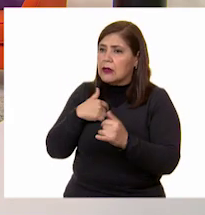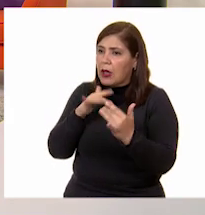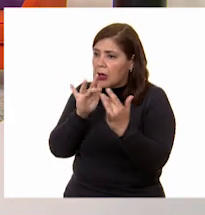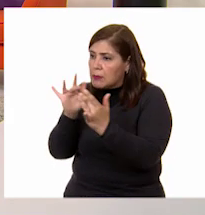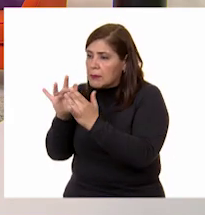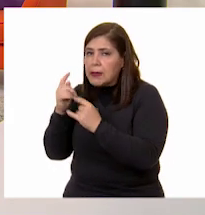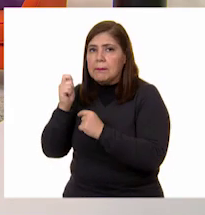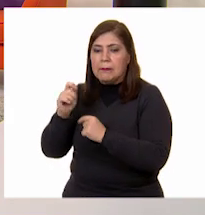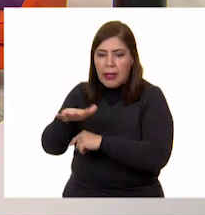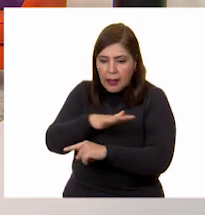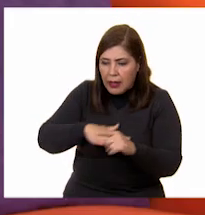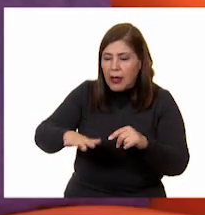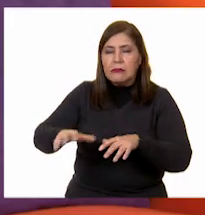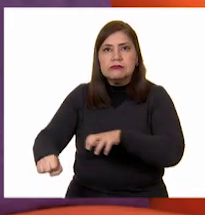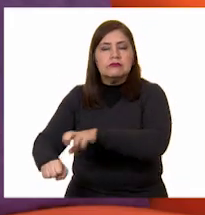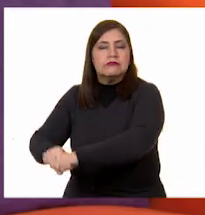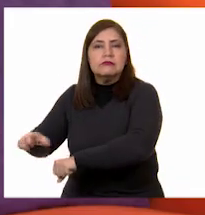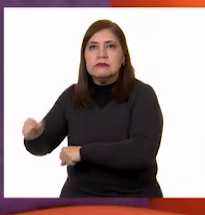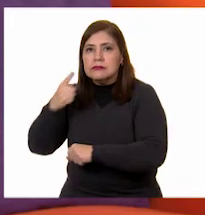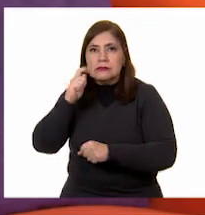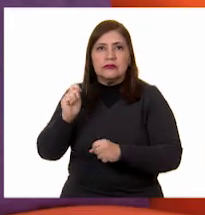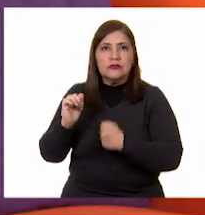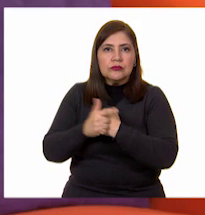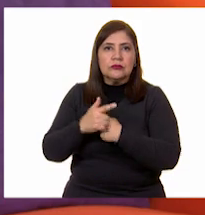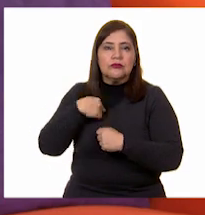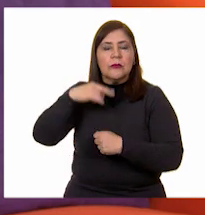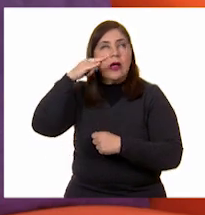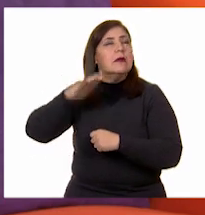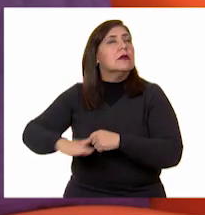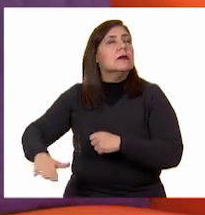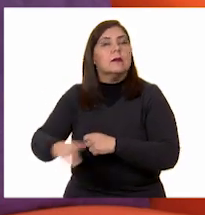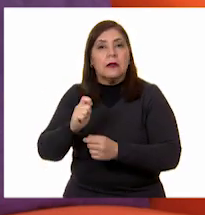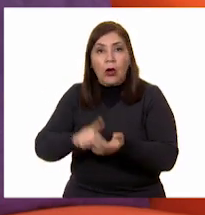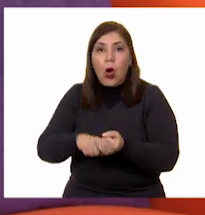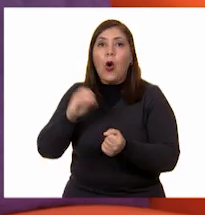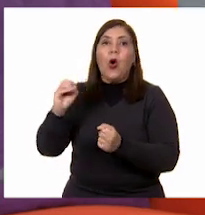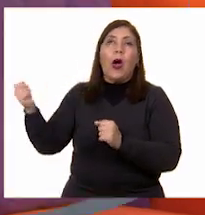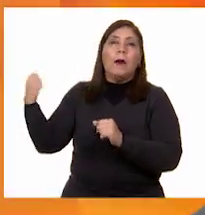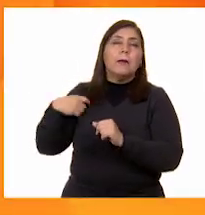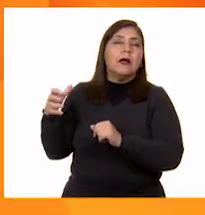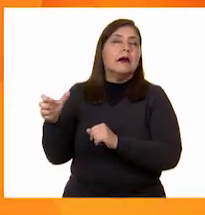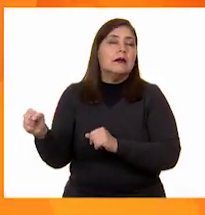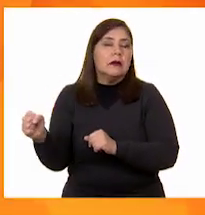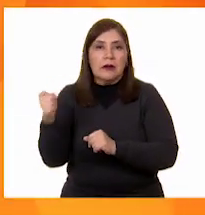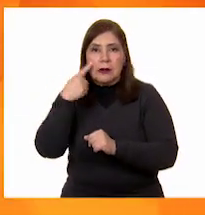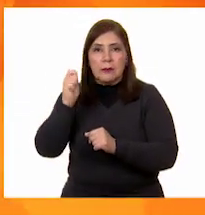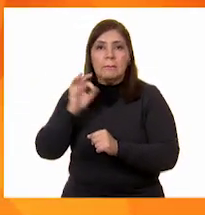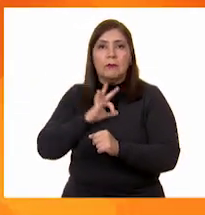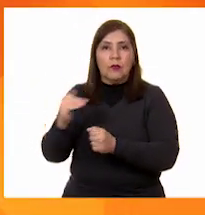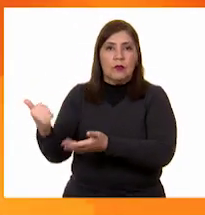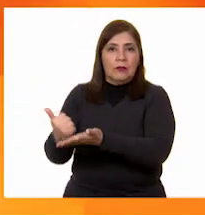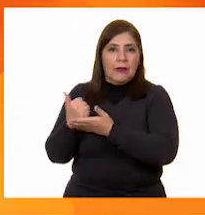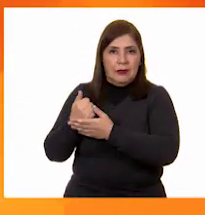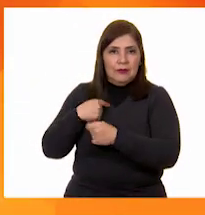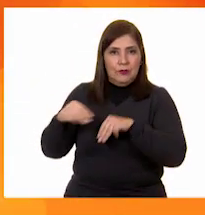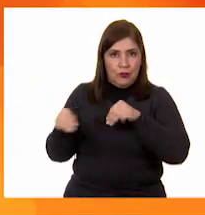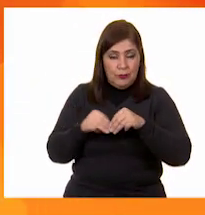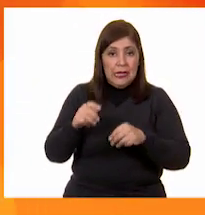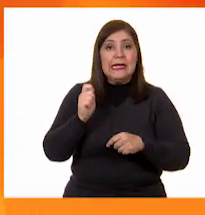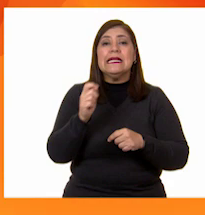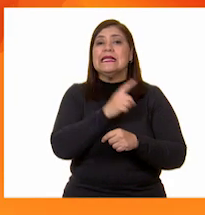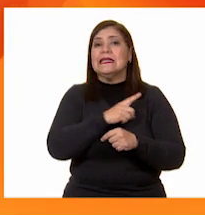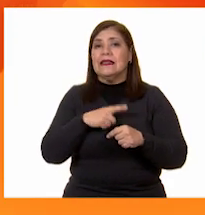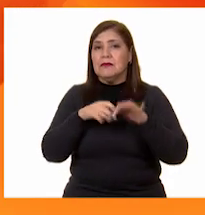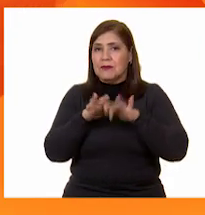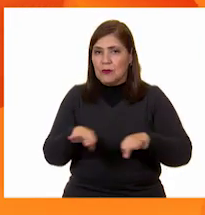con superficies, apoyos o bien de personas que favorezcan su orientación y movilidad. Es importante brindar